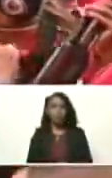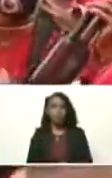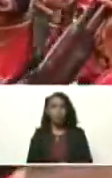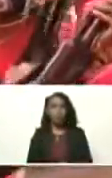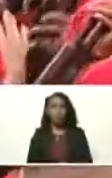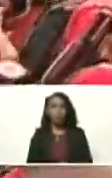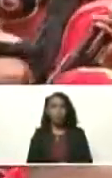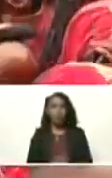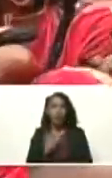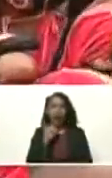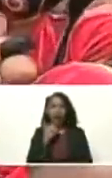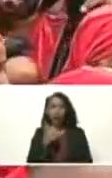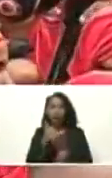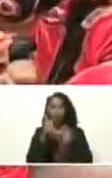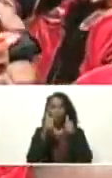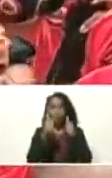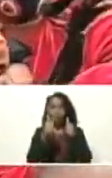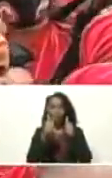Es algo maravilloso.